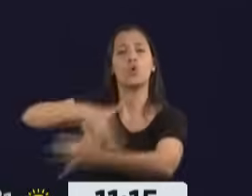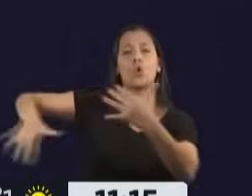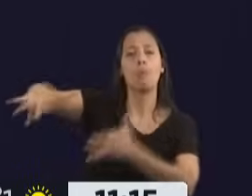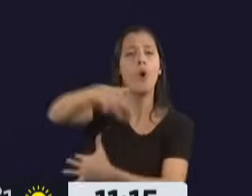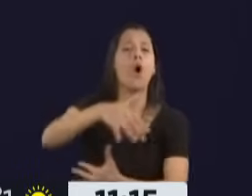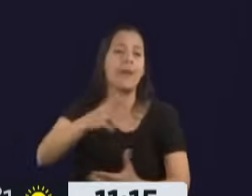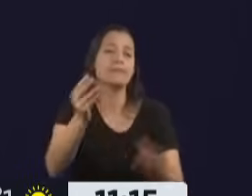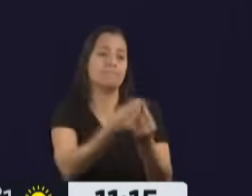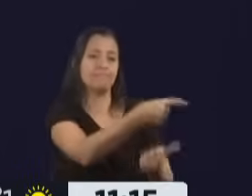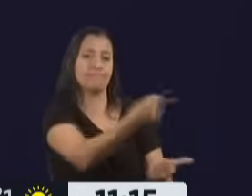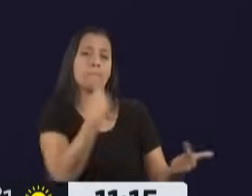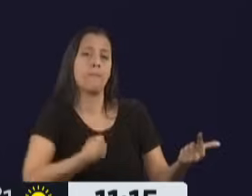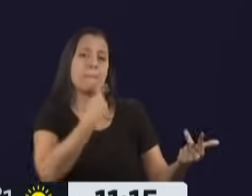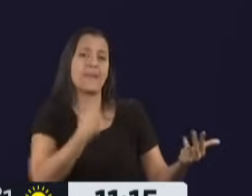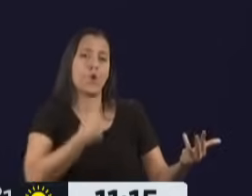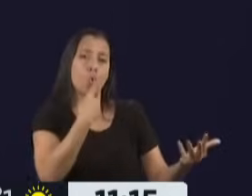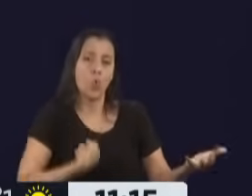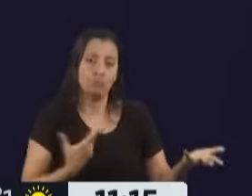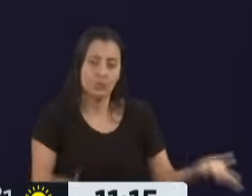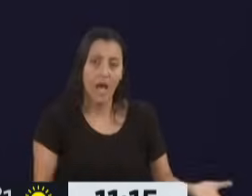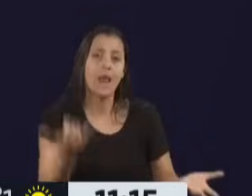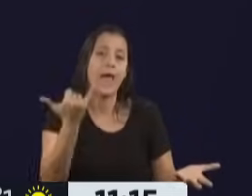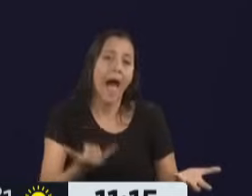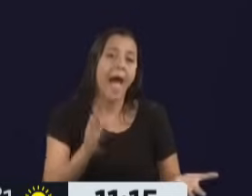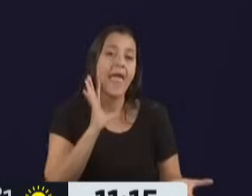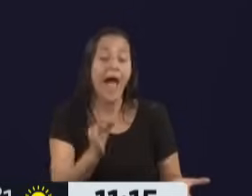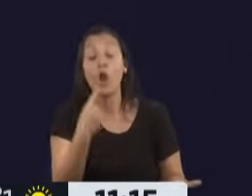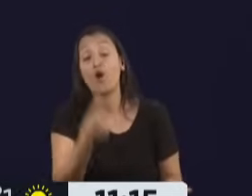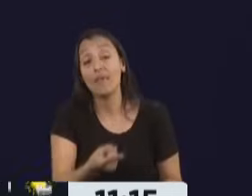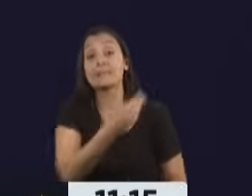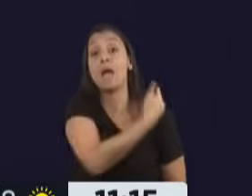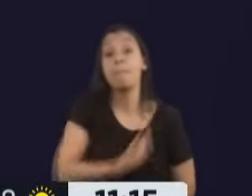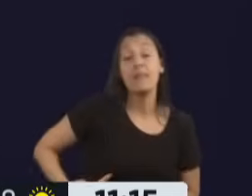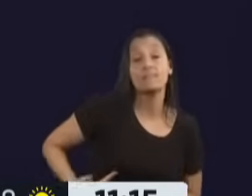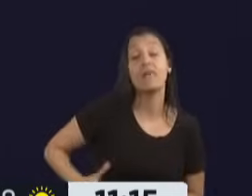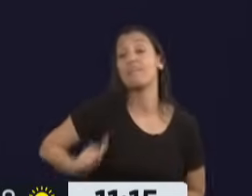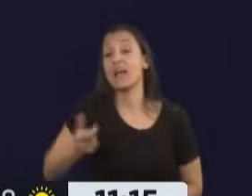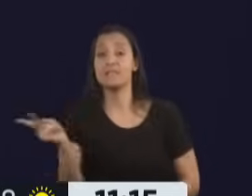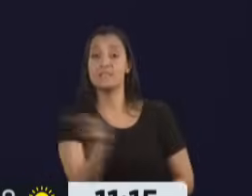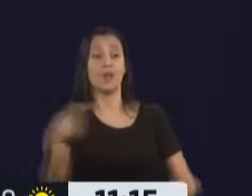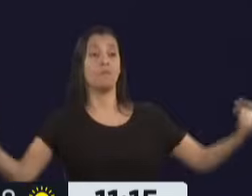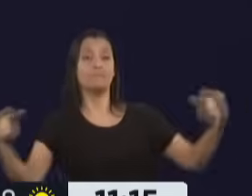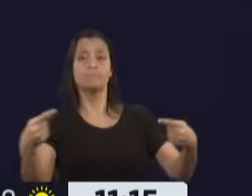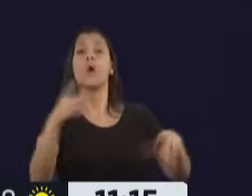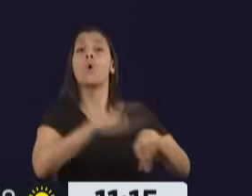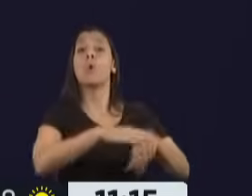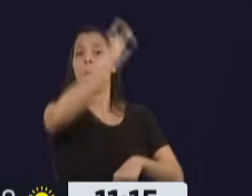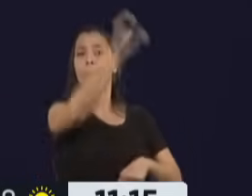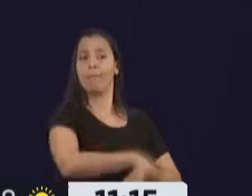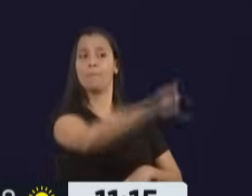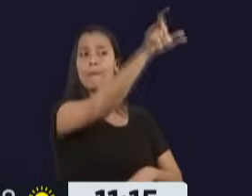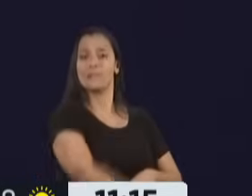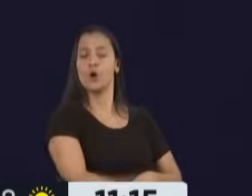de ustedes, sobre algún cierto supuesto malestar con alguna presencia en la mezquita. No, te lo